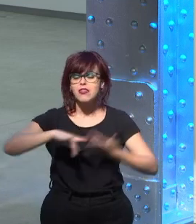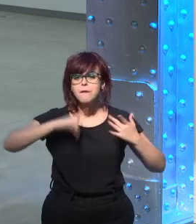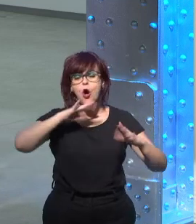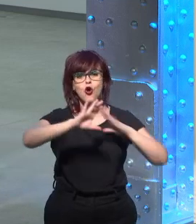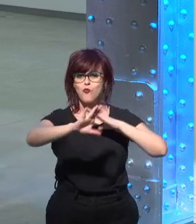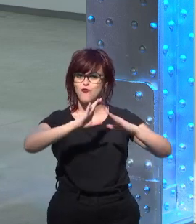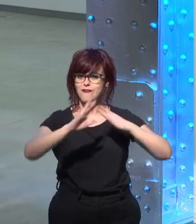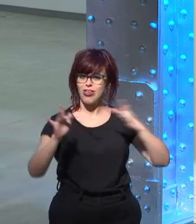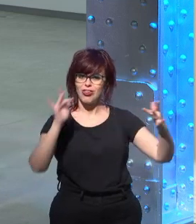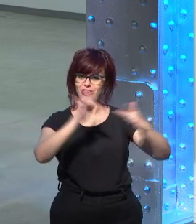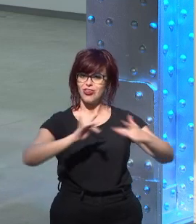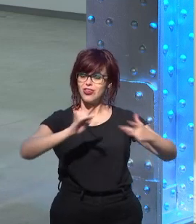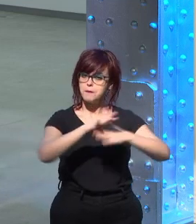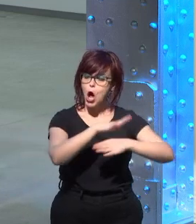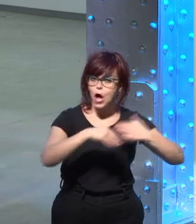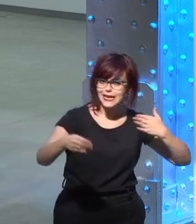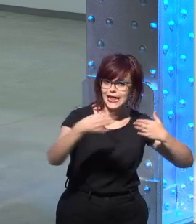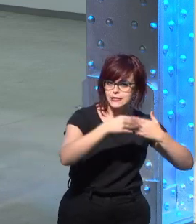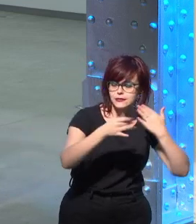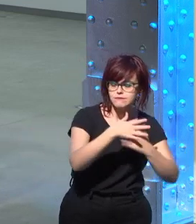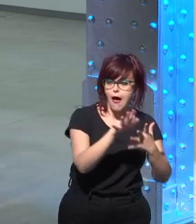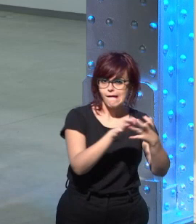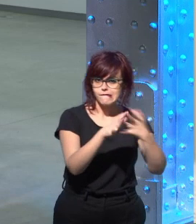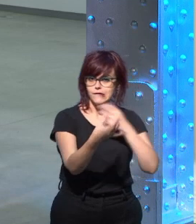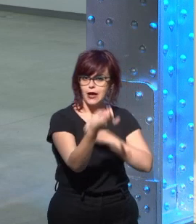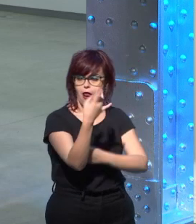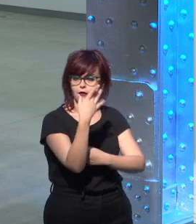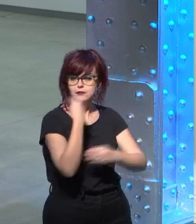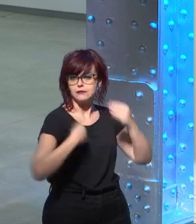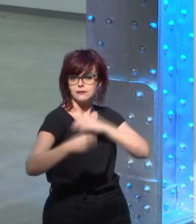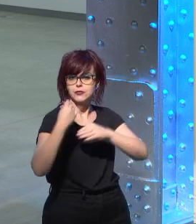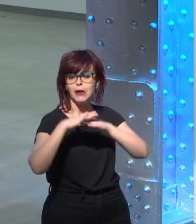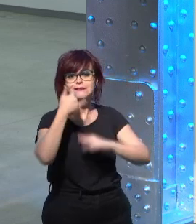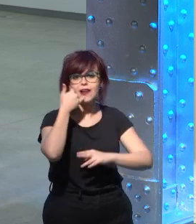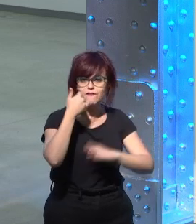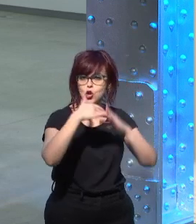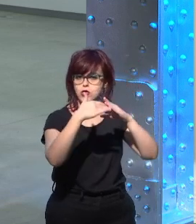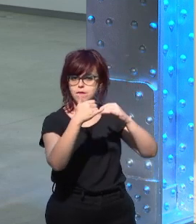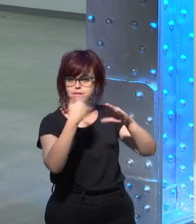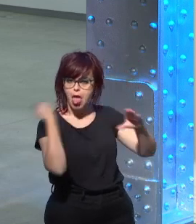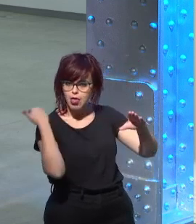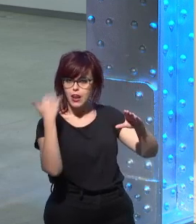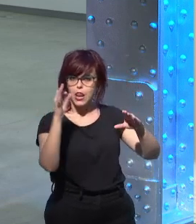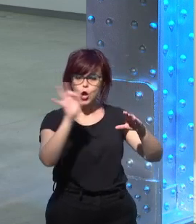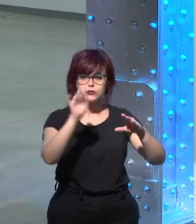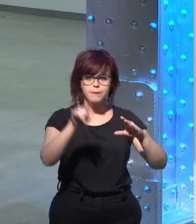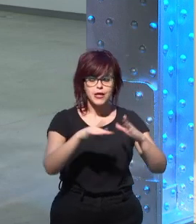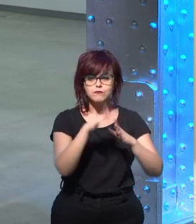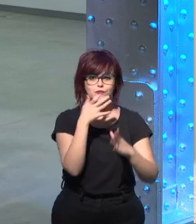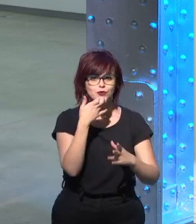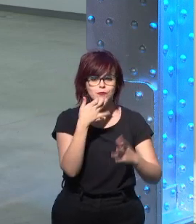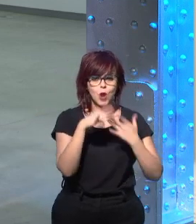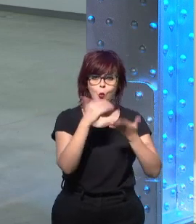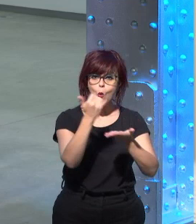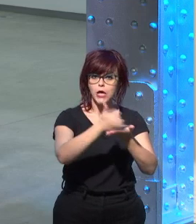de comunicación. Nuestros clientes están deseando hablar con nosotros de otras formas, aparte del teléfono, del email. Pues abre un canal